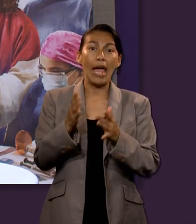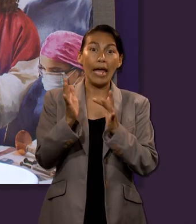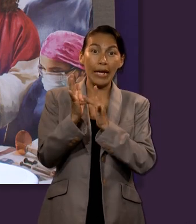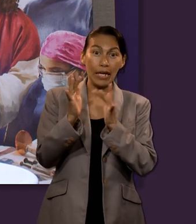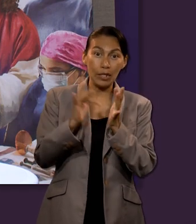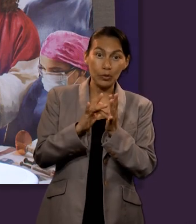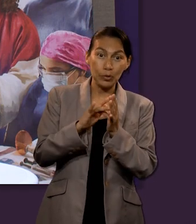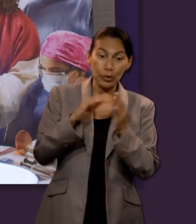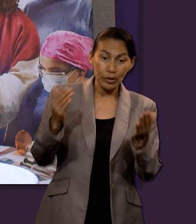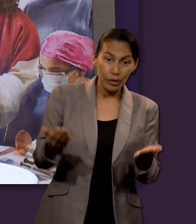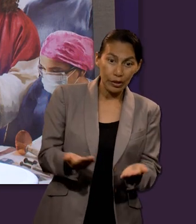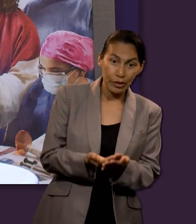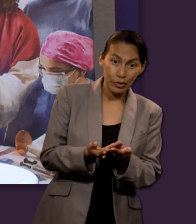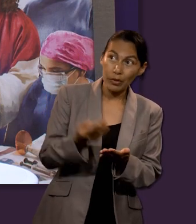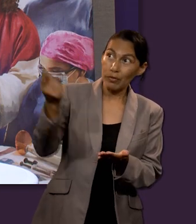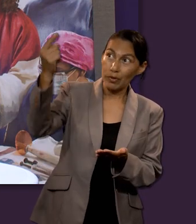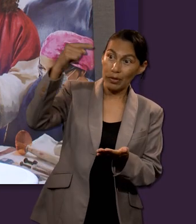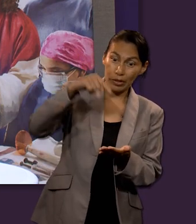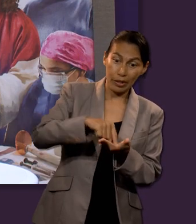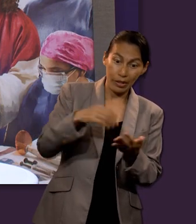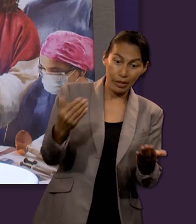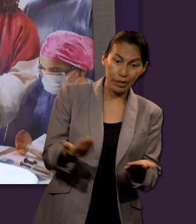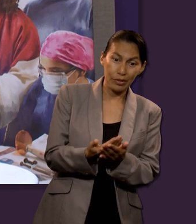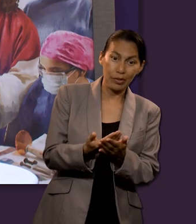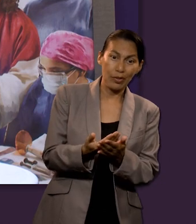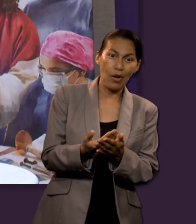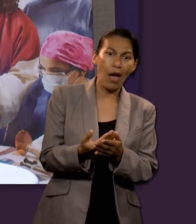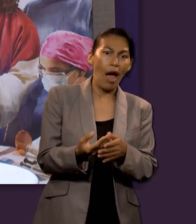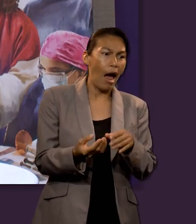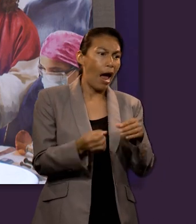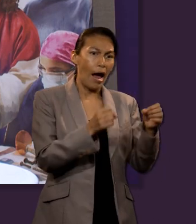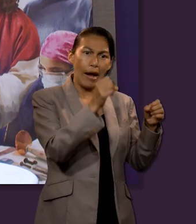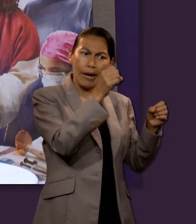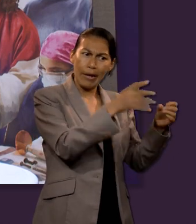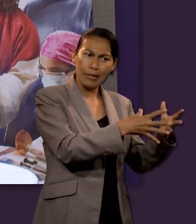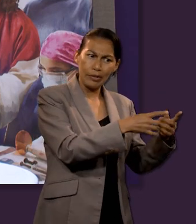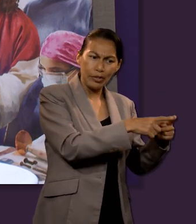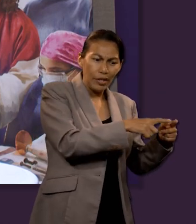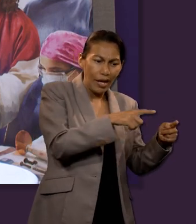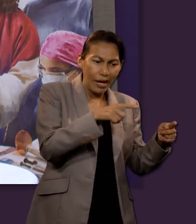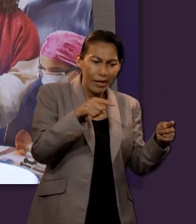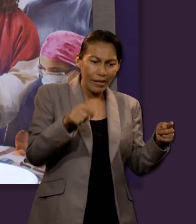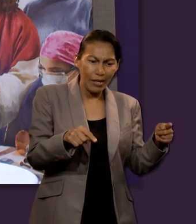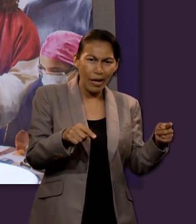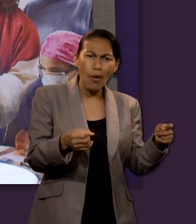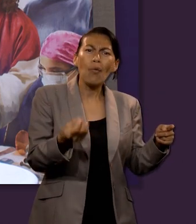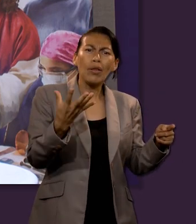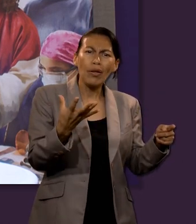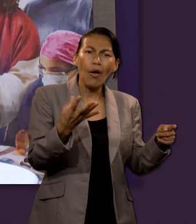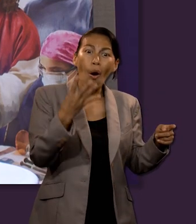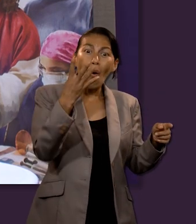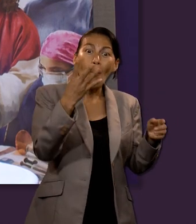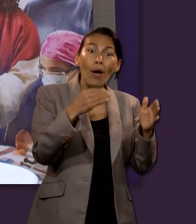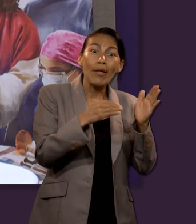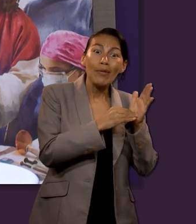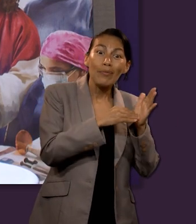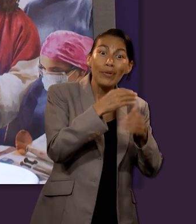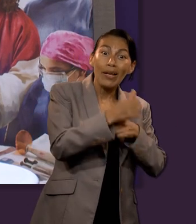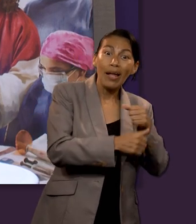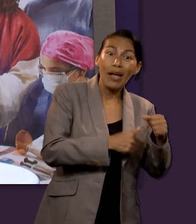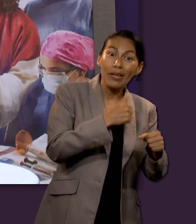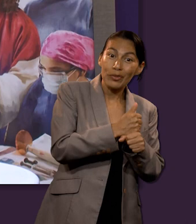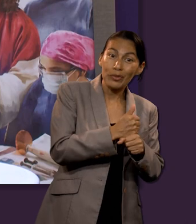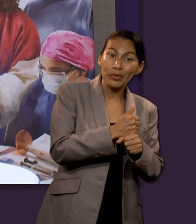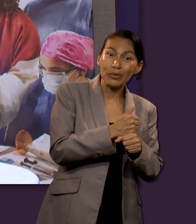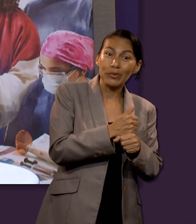cuántos años pasaron antes de que su se encarnará cerca de 4000 años no se imaginan